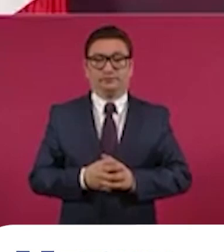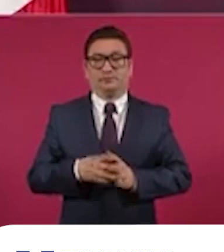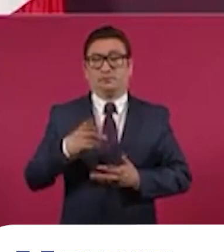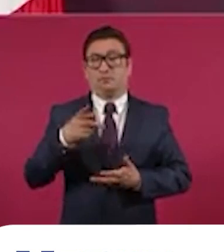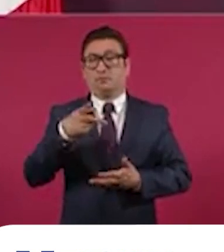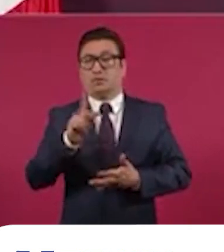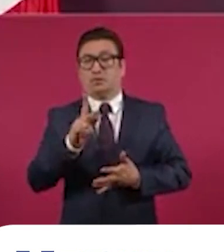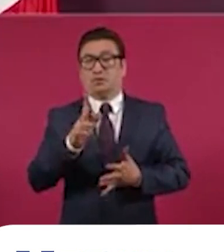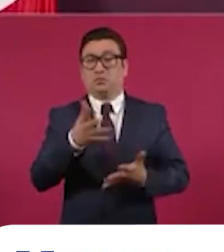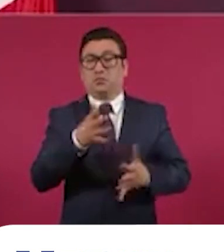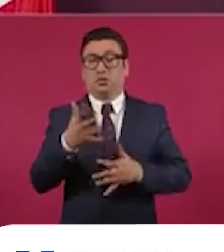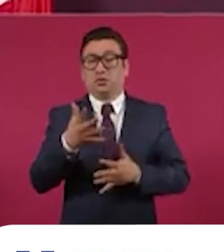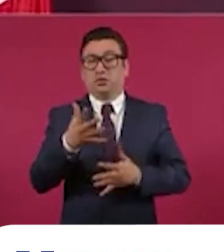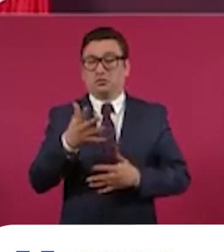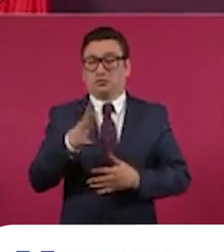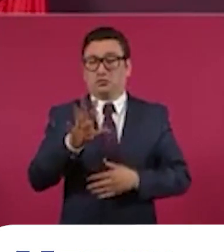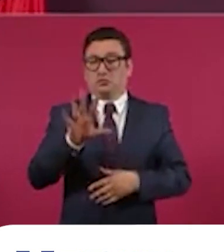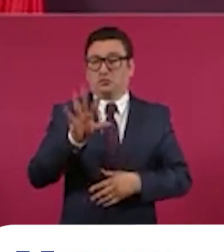alrededor de 40,000